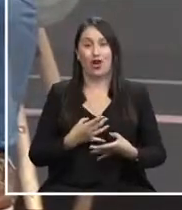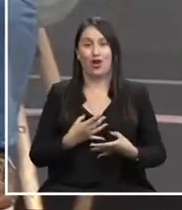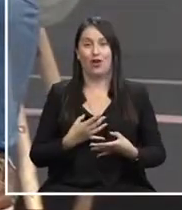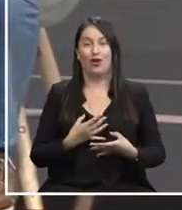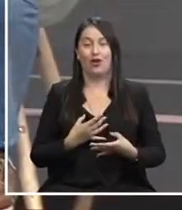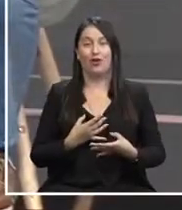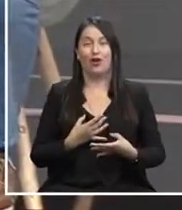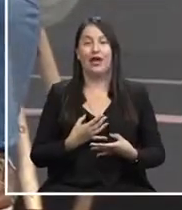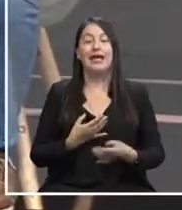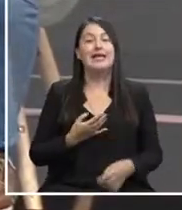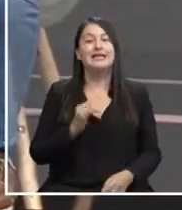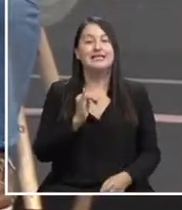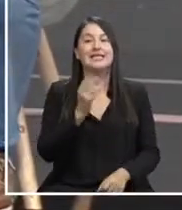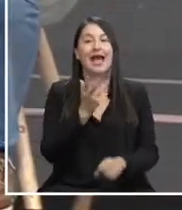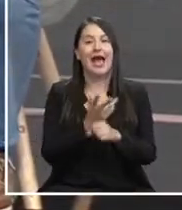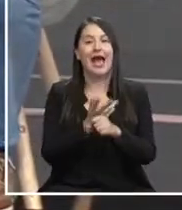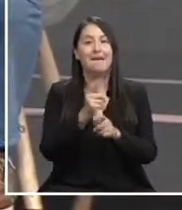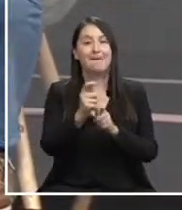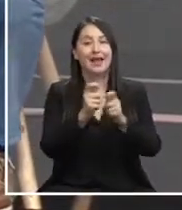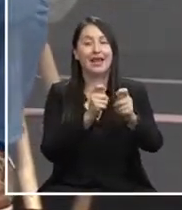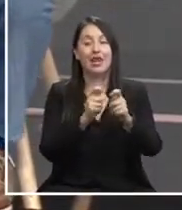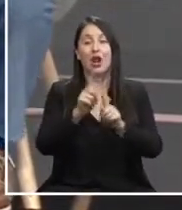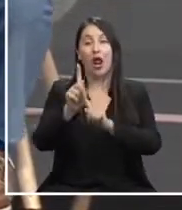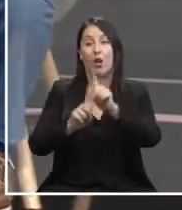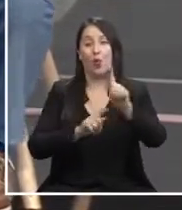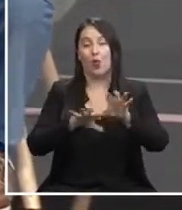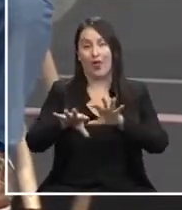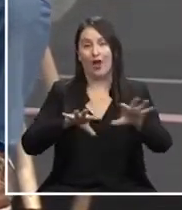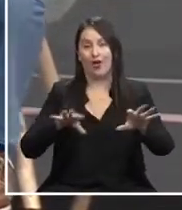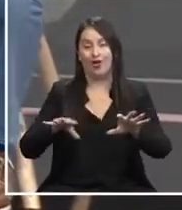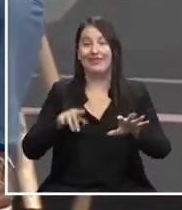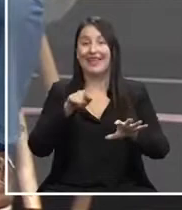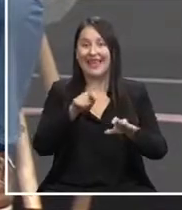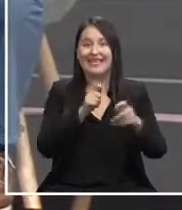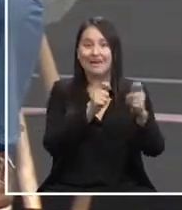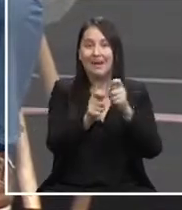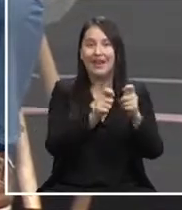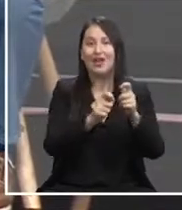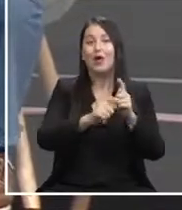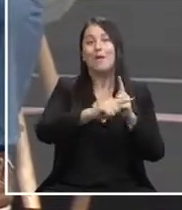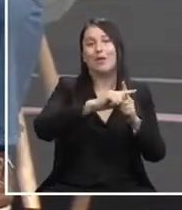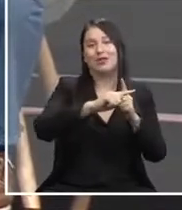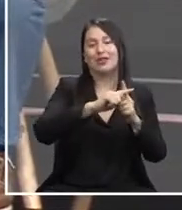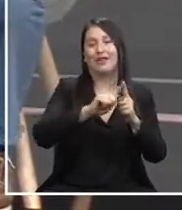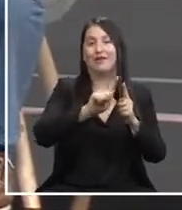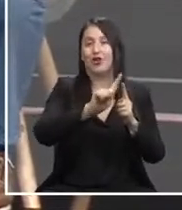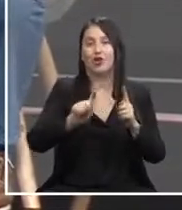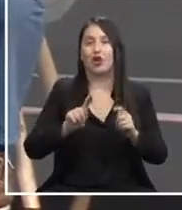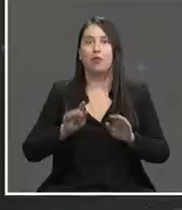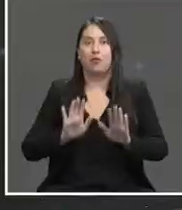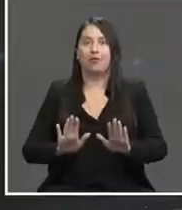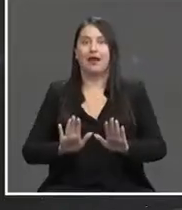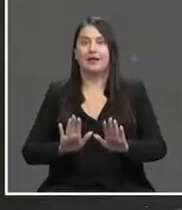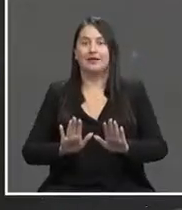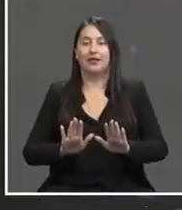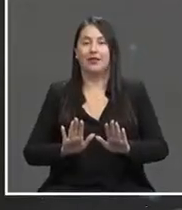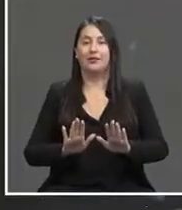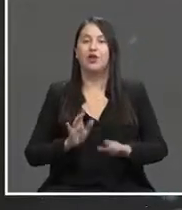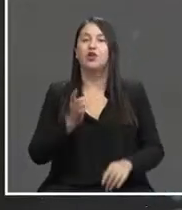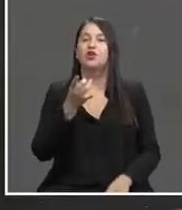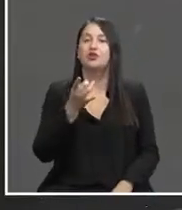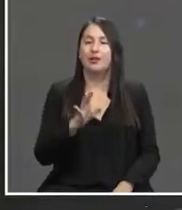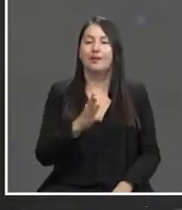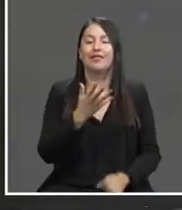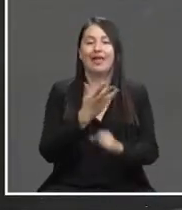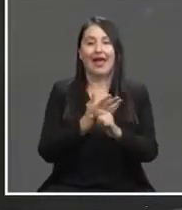de poner en riesgo algunas cuestiones, ¿no? Y ese riesgo es un riesgo positivo, no es un riesgo paralizador. Hegel dice que solo hay experiencia